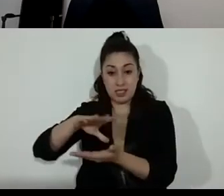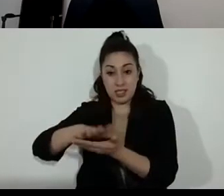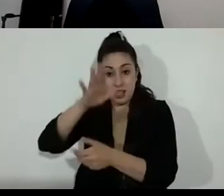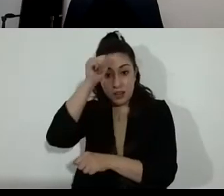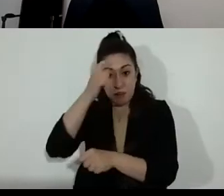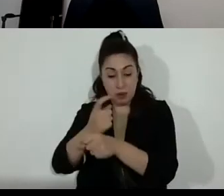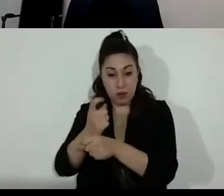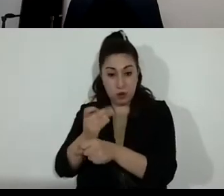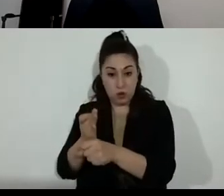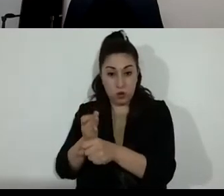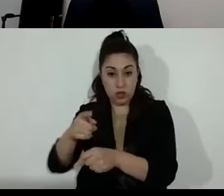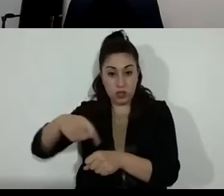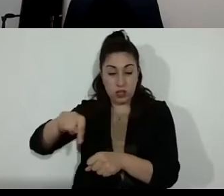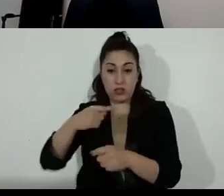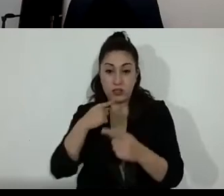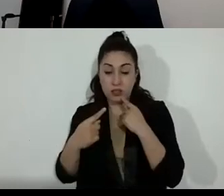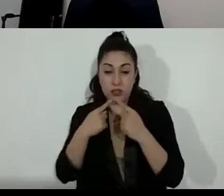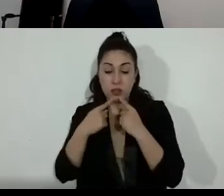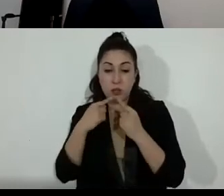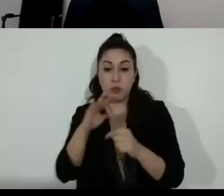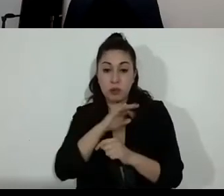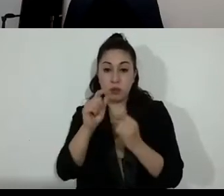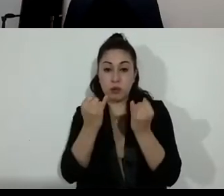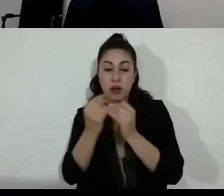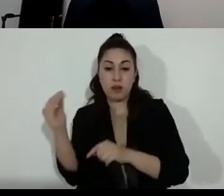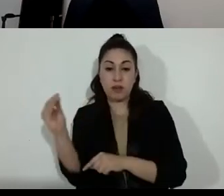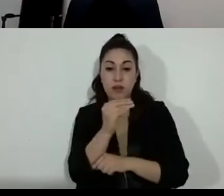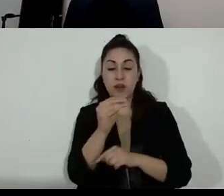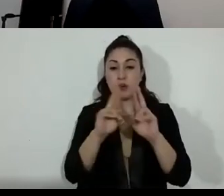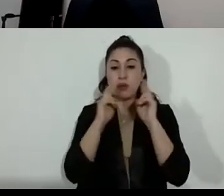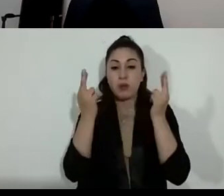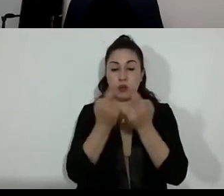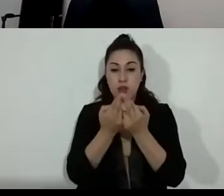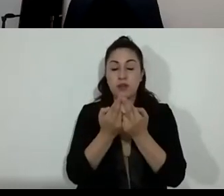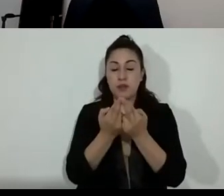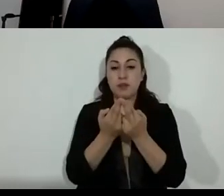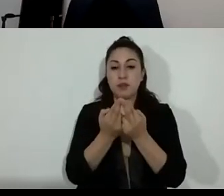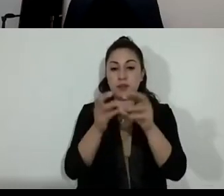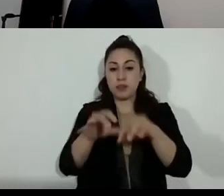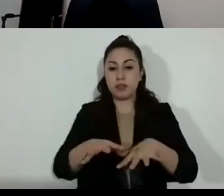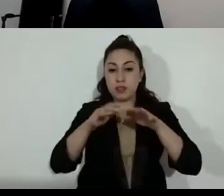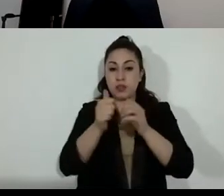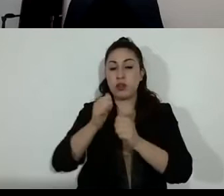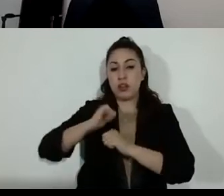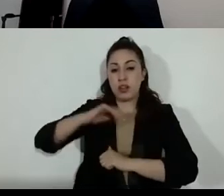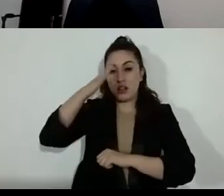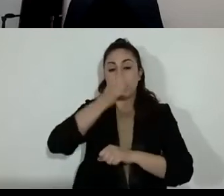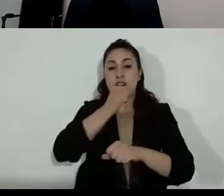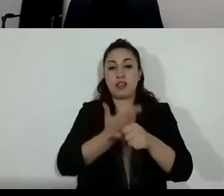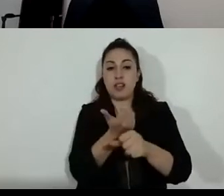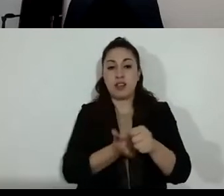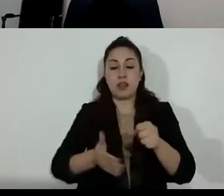encuentra a discusión, se incluye también la comparecencia de la secretaria de Administración y Finanzas,